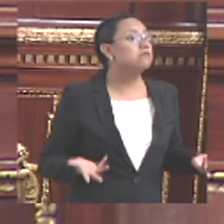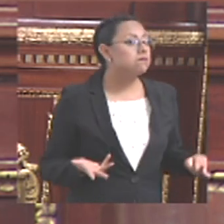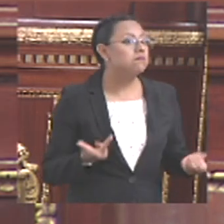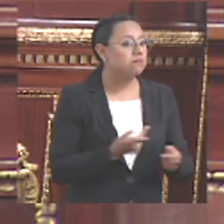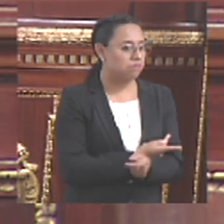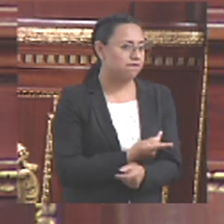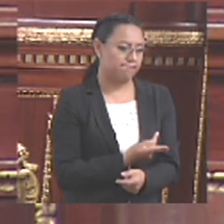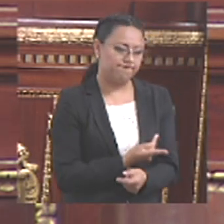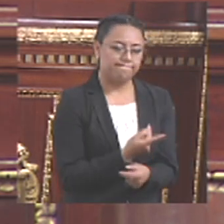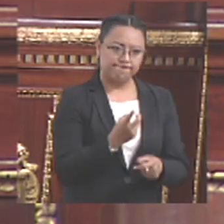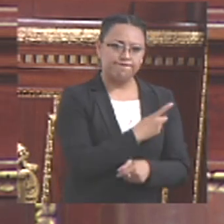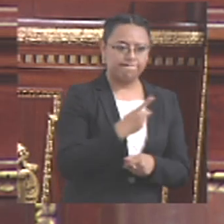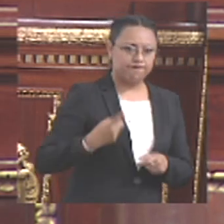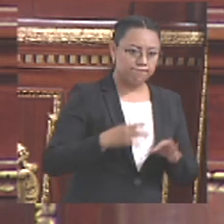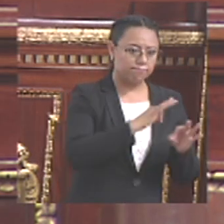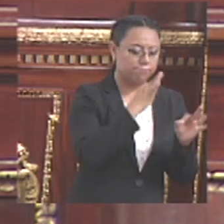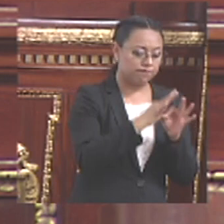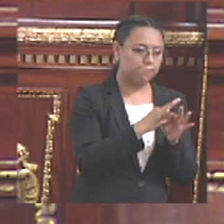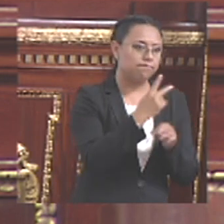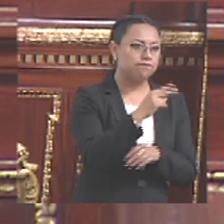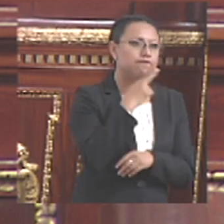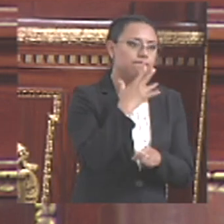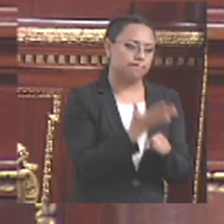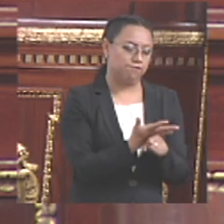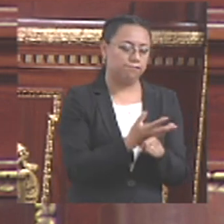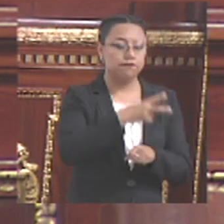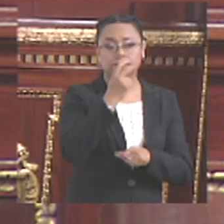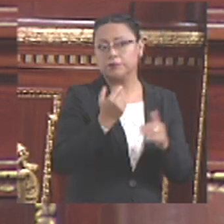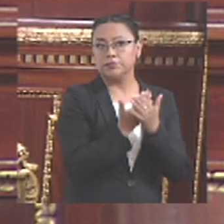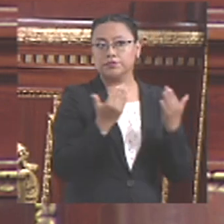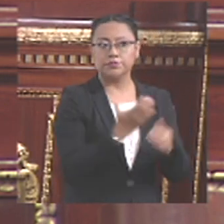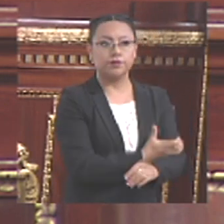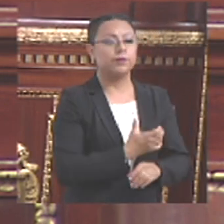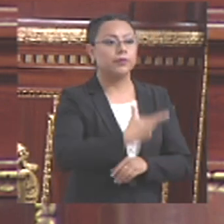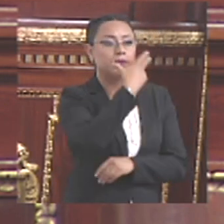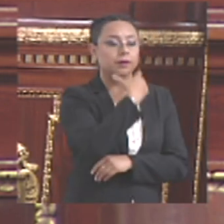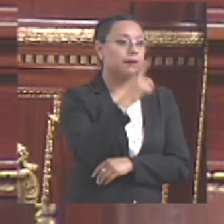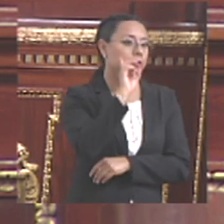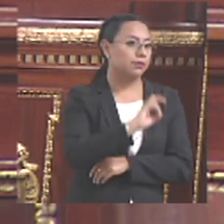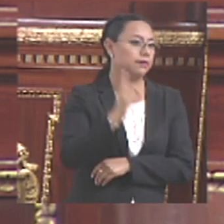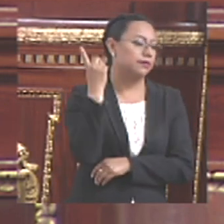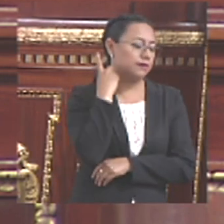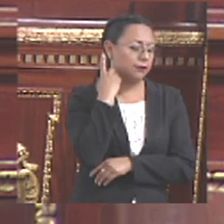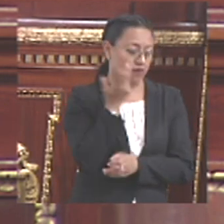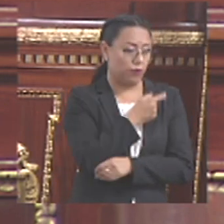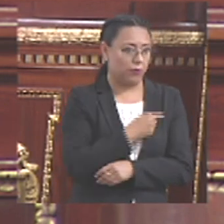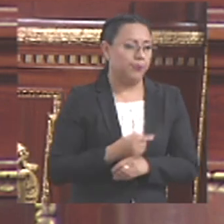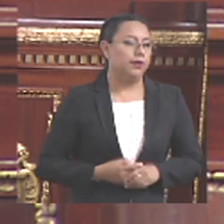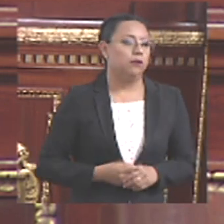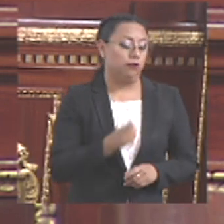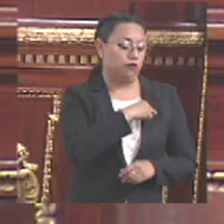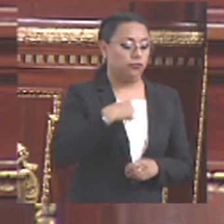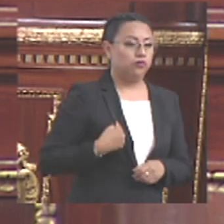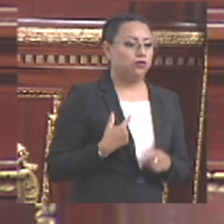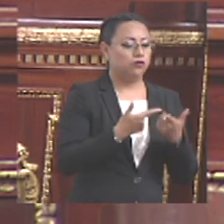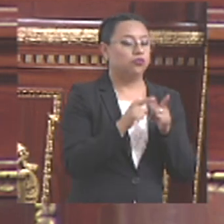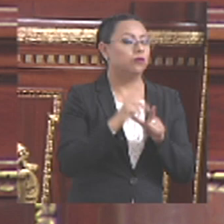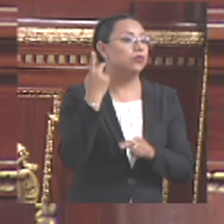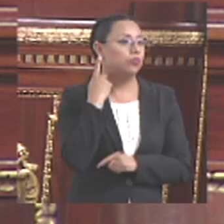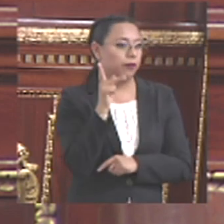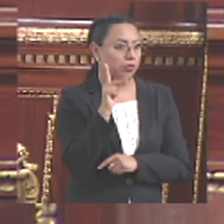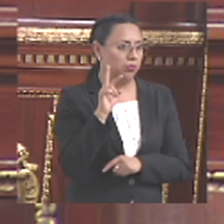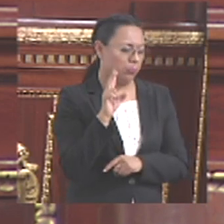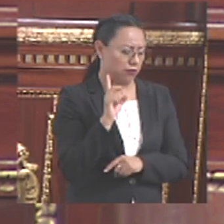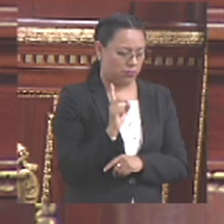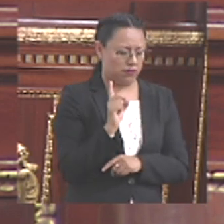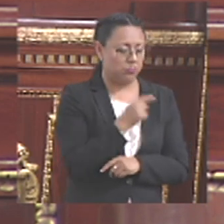responsabilidad. Por eso, compañeras, compañeros, hemos insistido desde el grupo parlamentario en que siempre debe